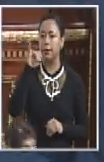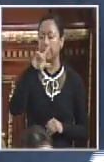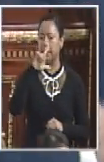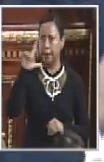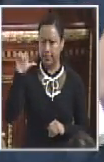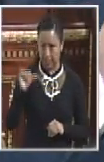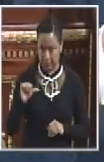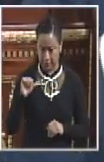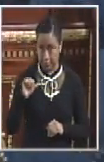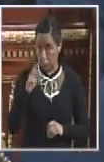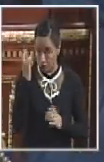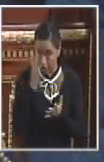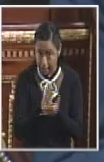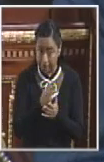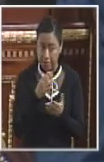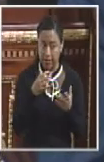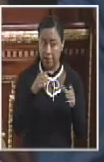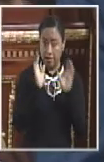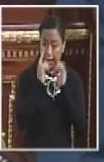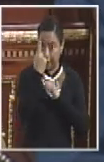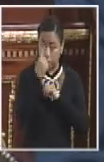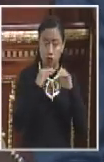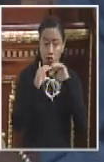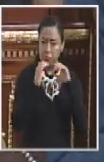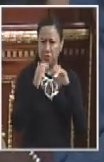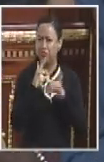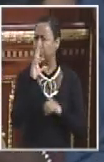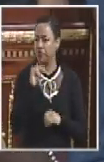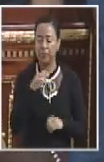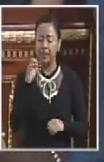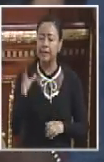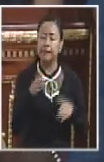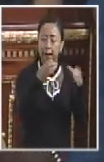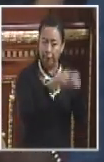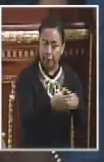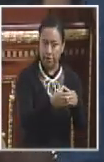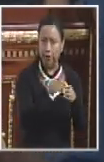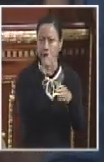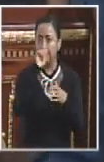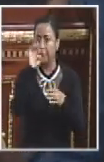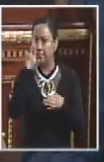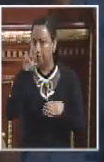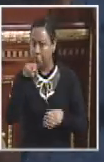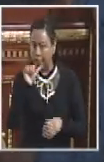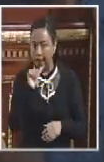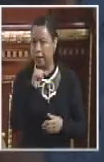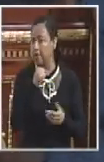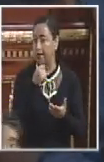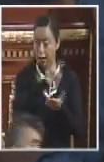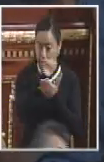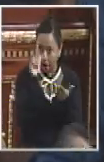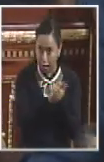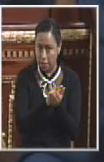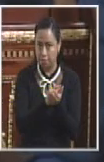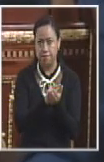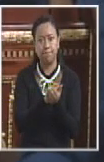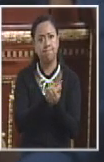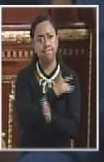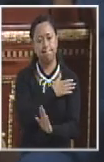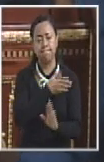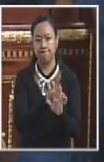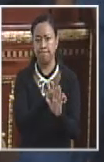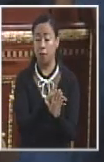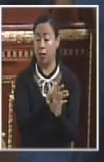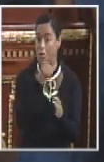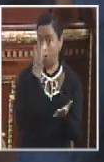es una terna que ilegalmente nos están mandando. Por lo tanto, no es solamente un comunicado, es